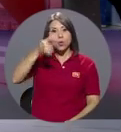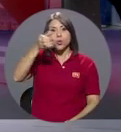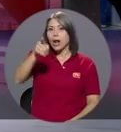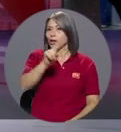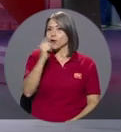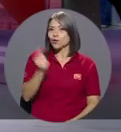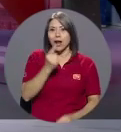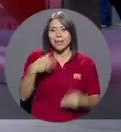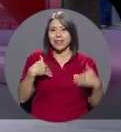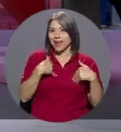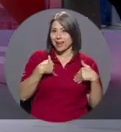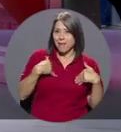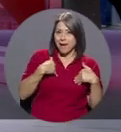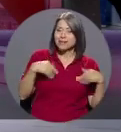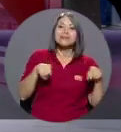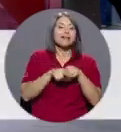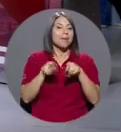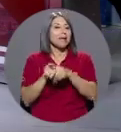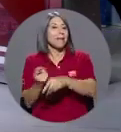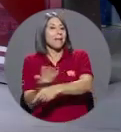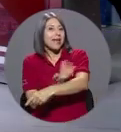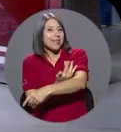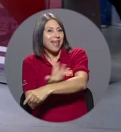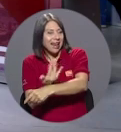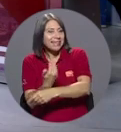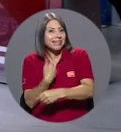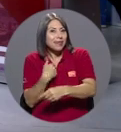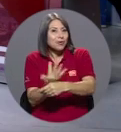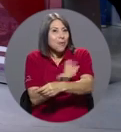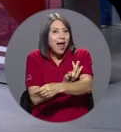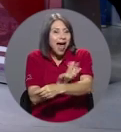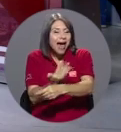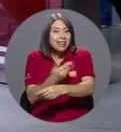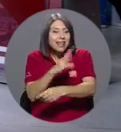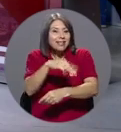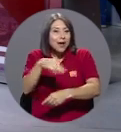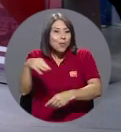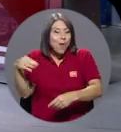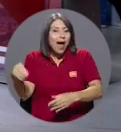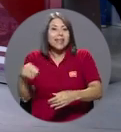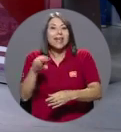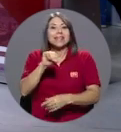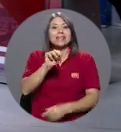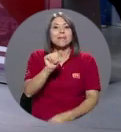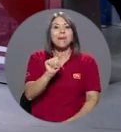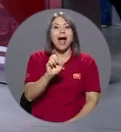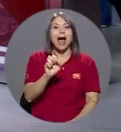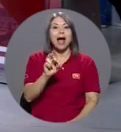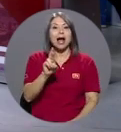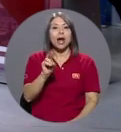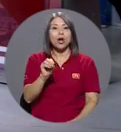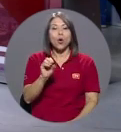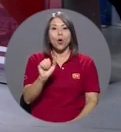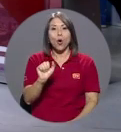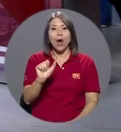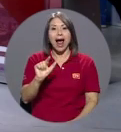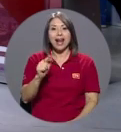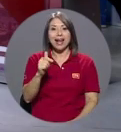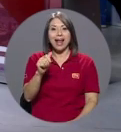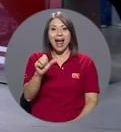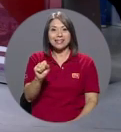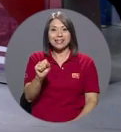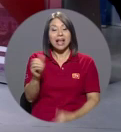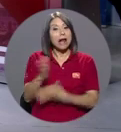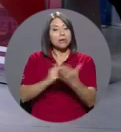¿verdad? Sino también de organismos vegetales. Entonces ahí tenemos plantas acuáticas, macroalgas, que en algunos países es